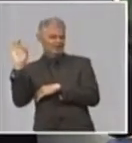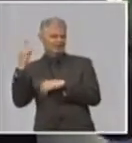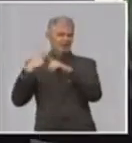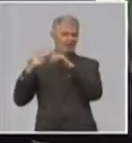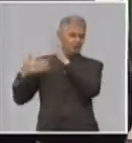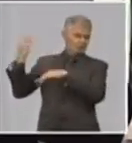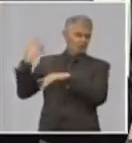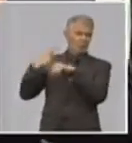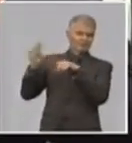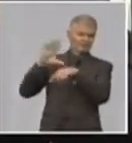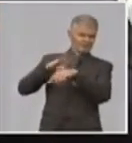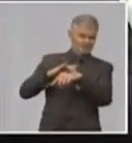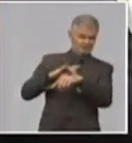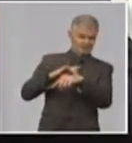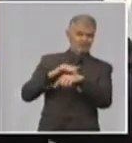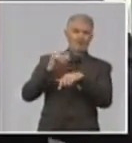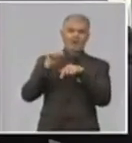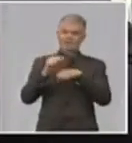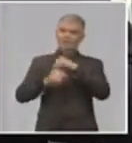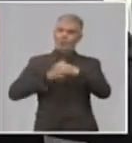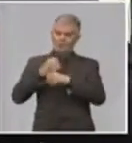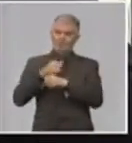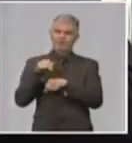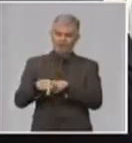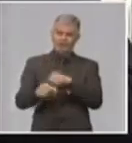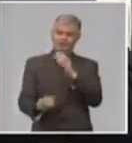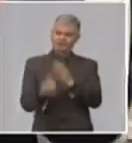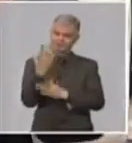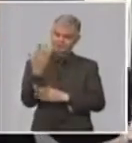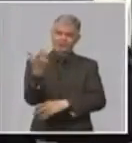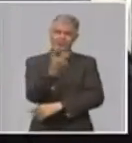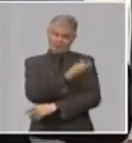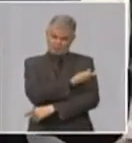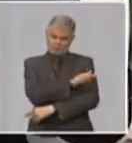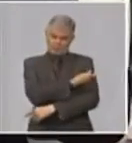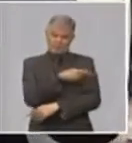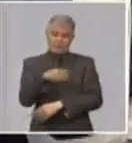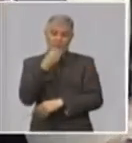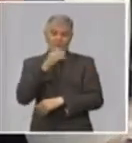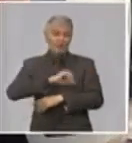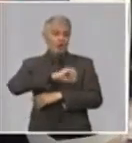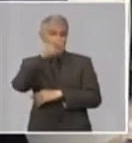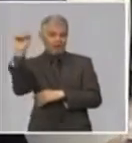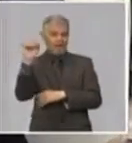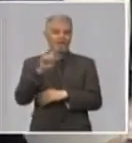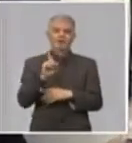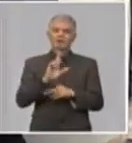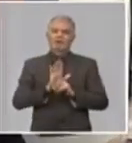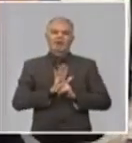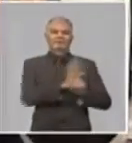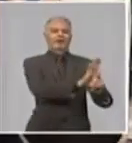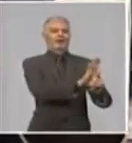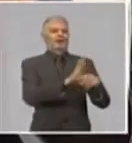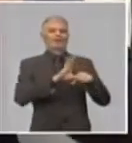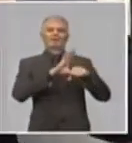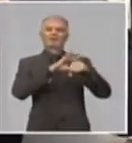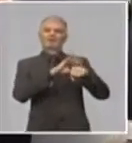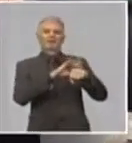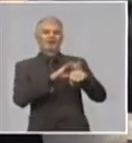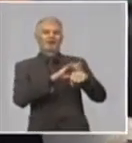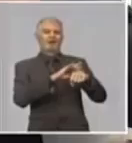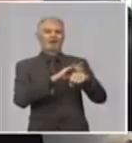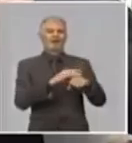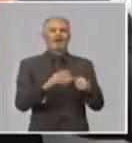donde fue necesario para poder lograr conquistar y poder evitar la enfermedad meningocócica